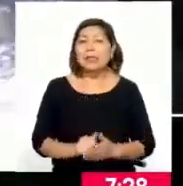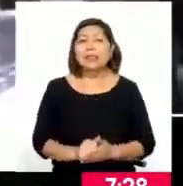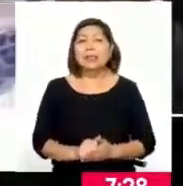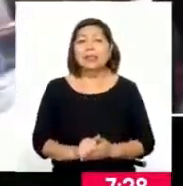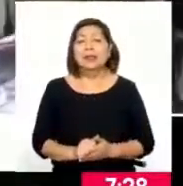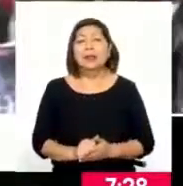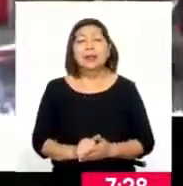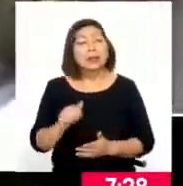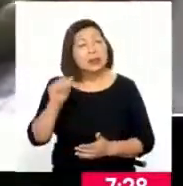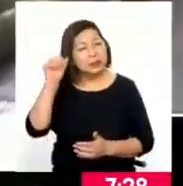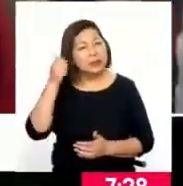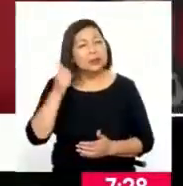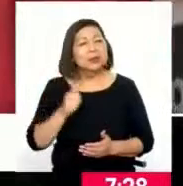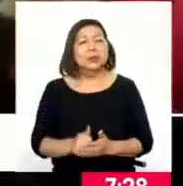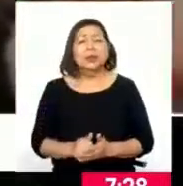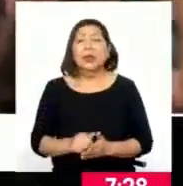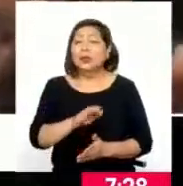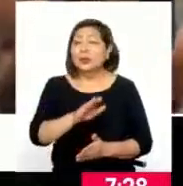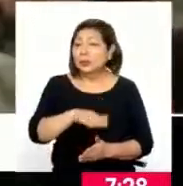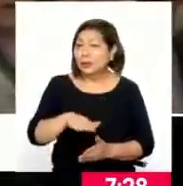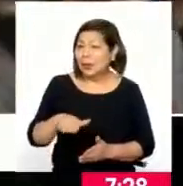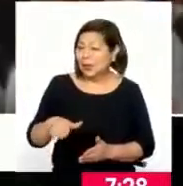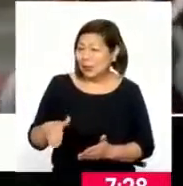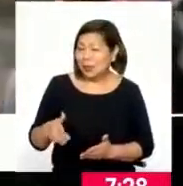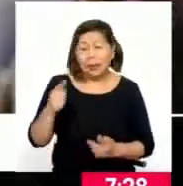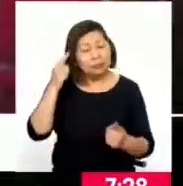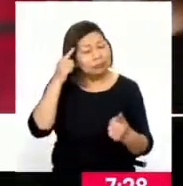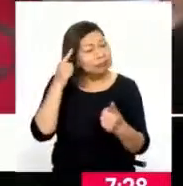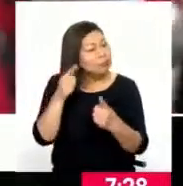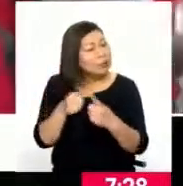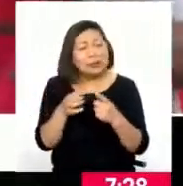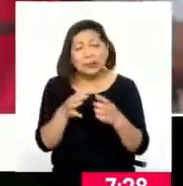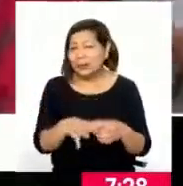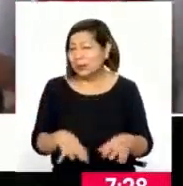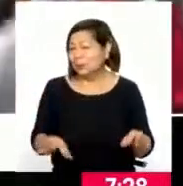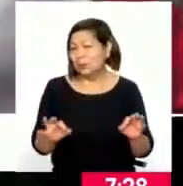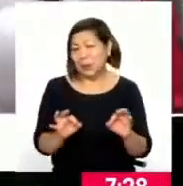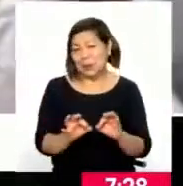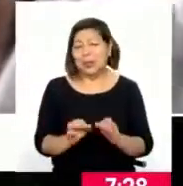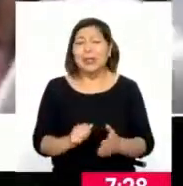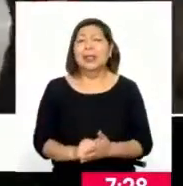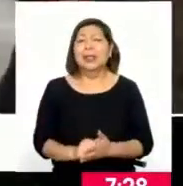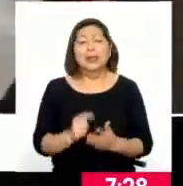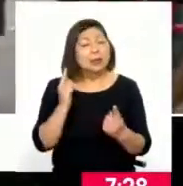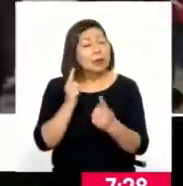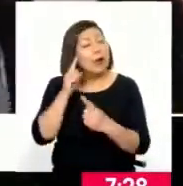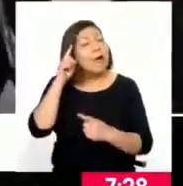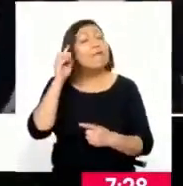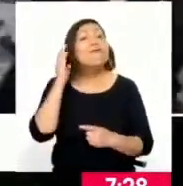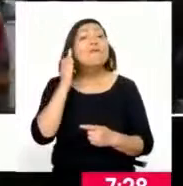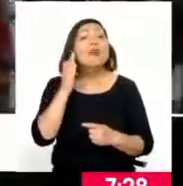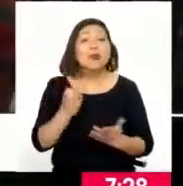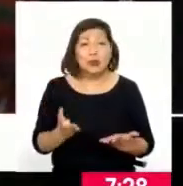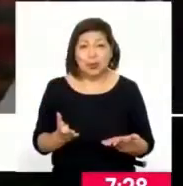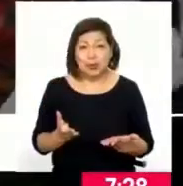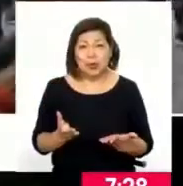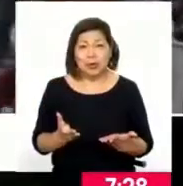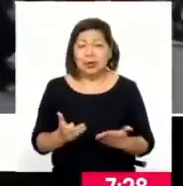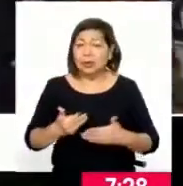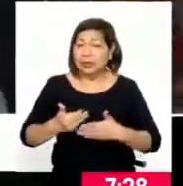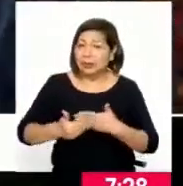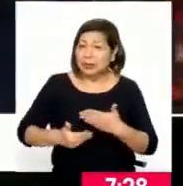nos hace recordar que los niños son nuestro objetivo. La política se dirige hacia el futuro, a